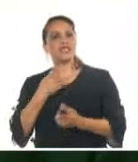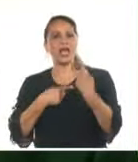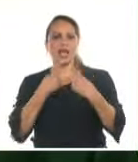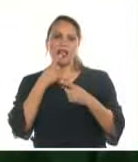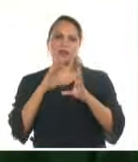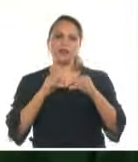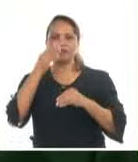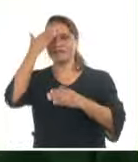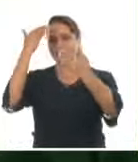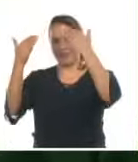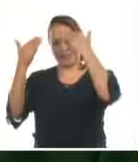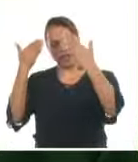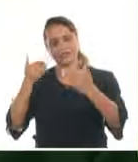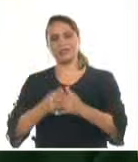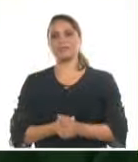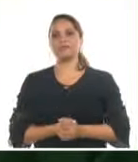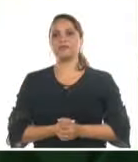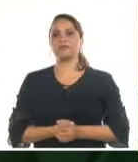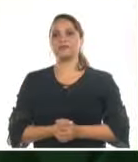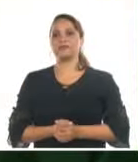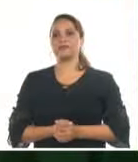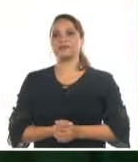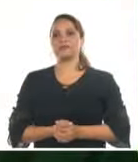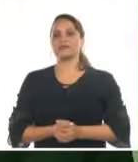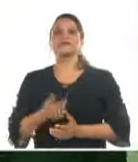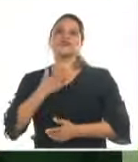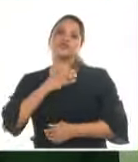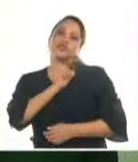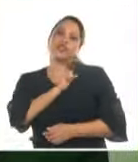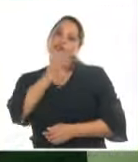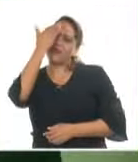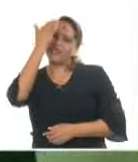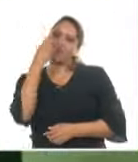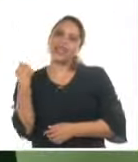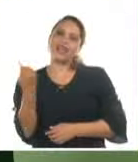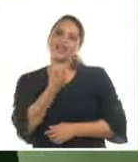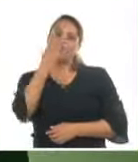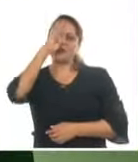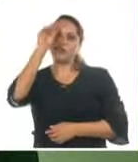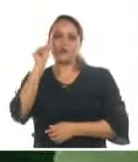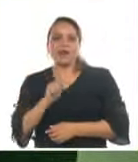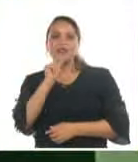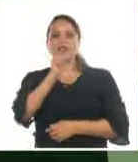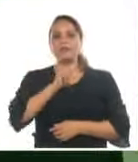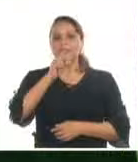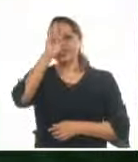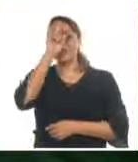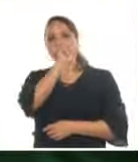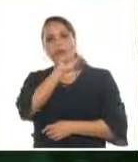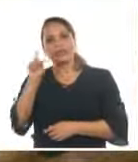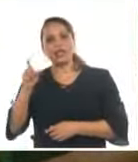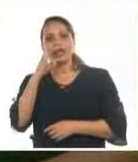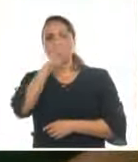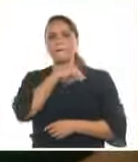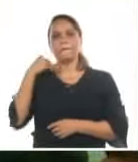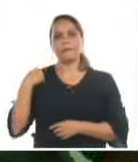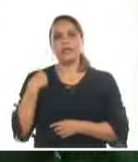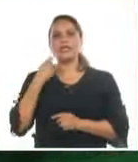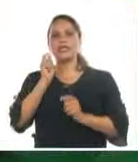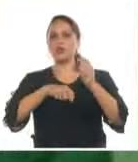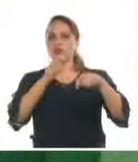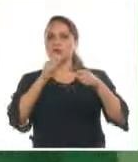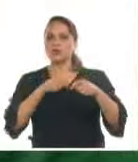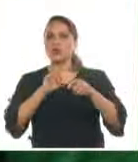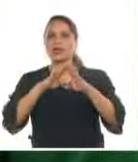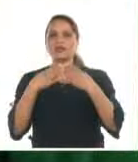las gracias. Gracias a ustedes. Yo quisiera agradecer a todos los cubanos, la gente del hospital, médicos, traumatólogos, la